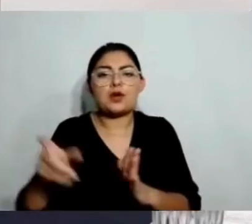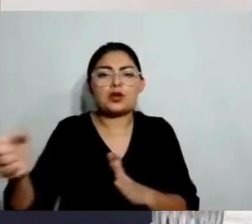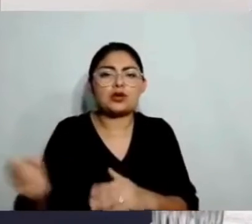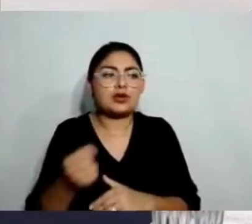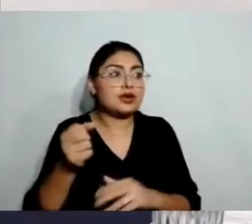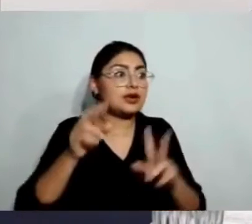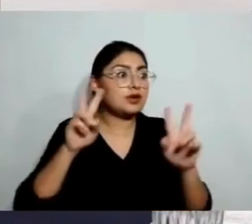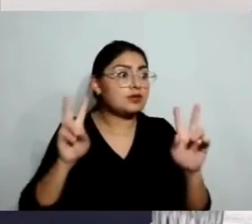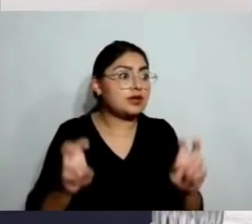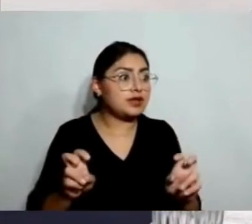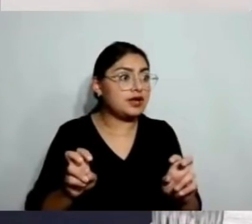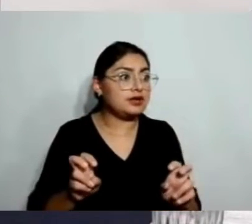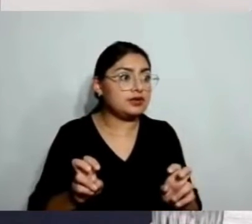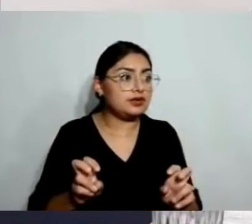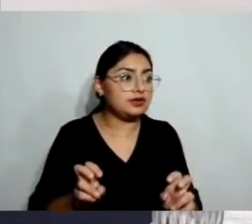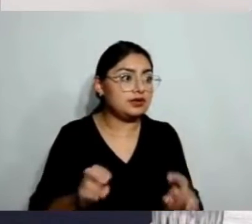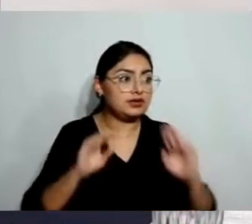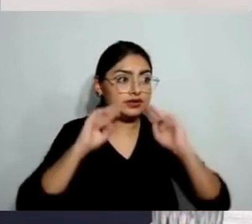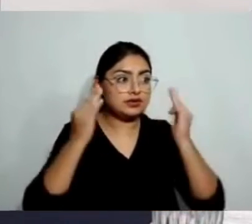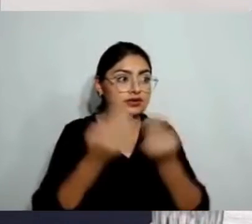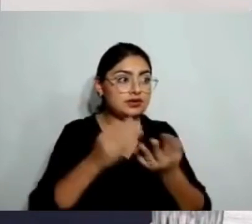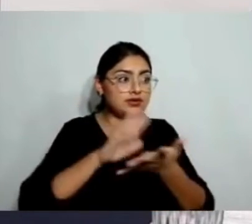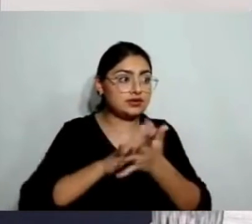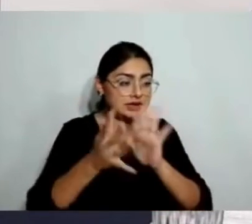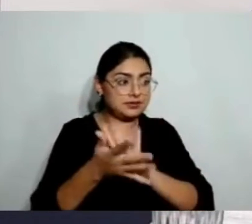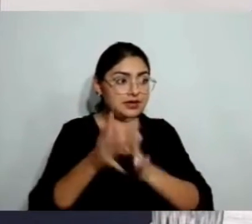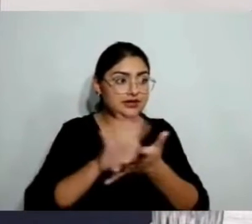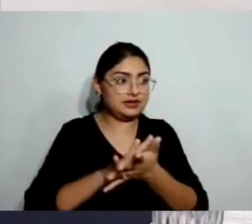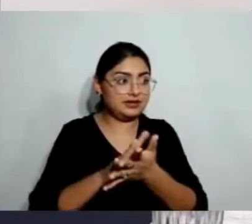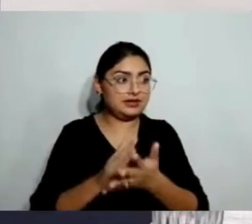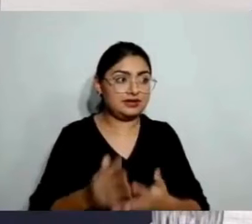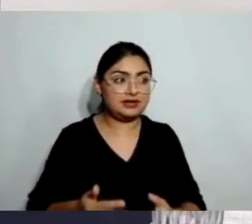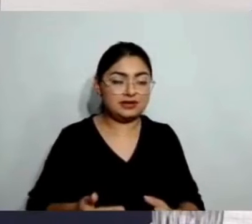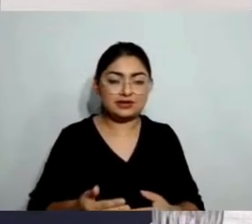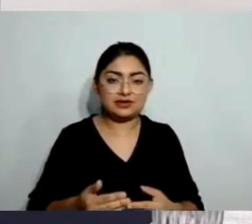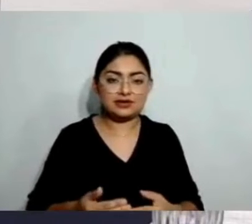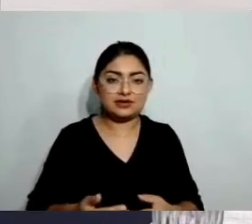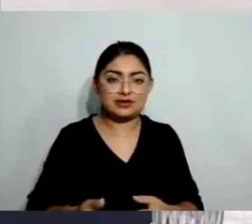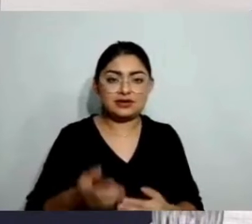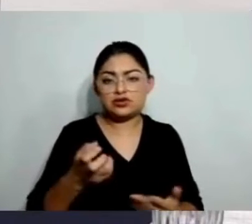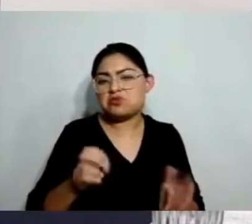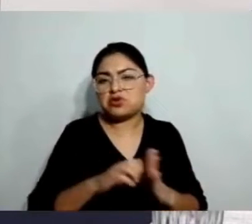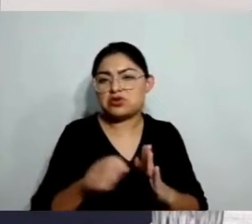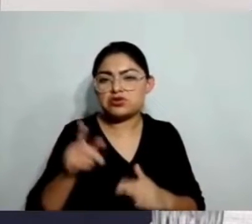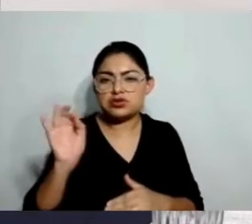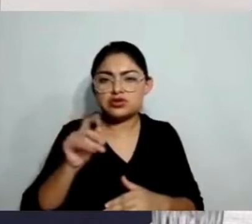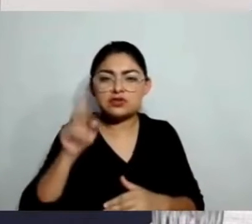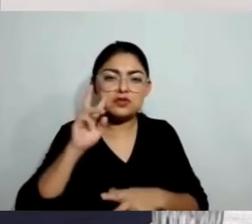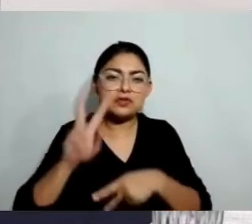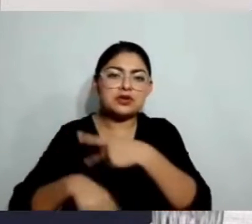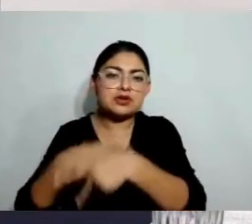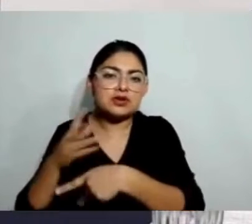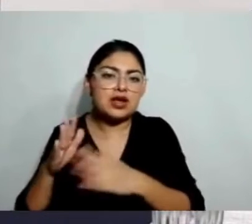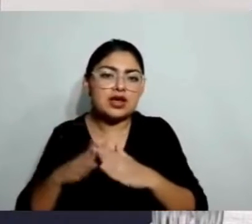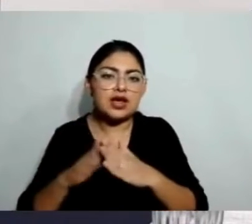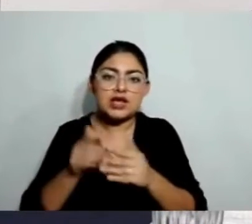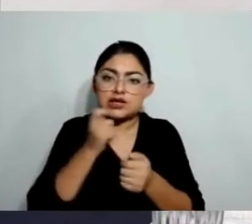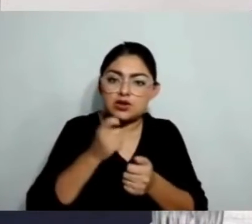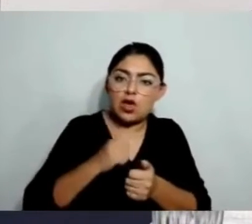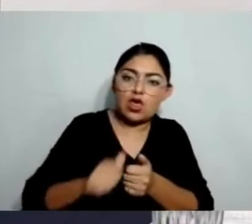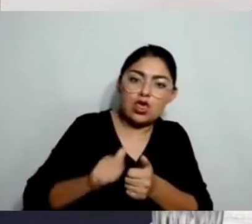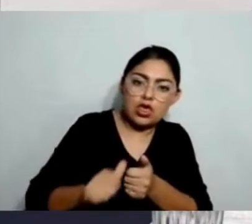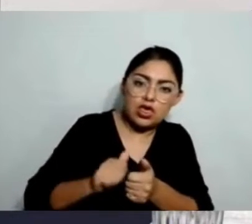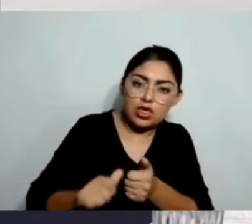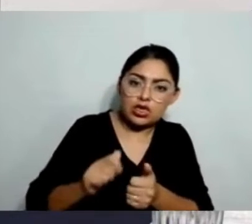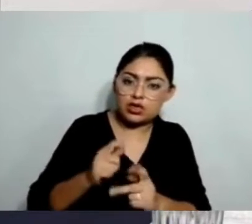Hay niños Aparentemente también contando dinero el escenario que ustedes quieran y esto Cómo incide en mi